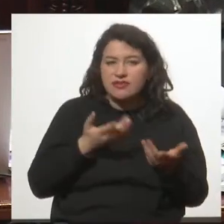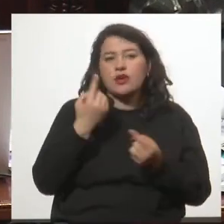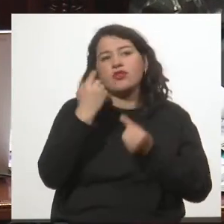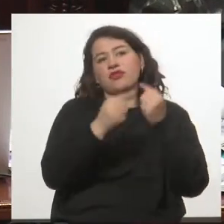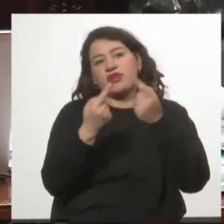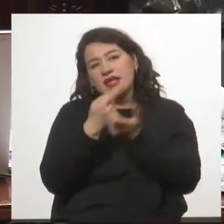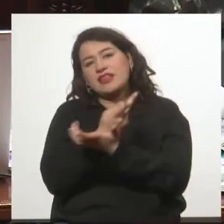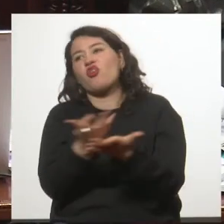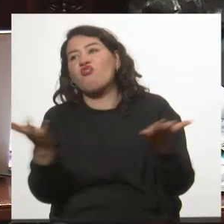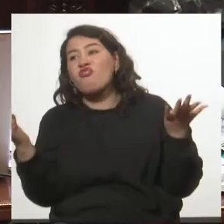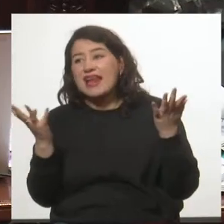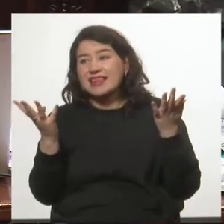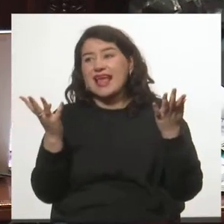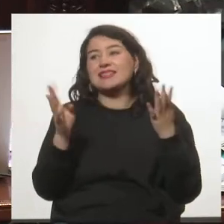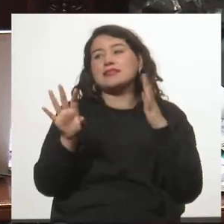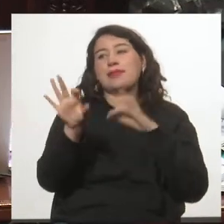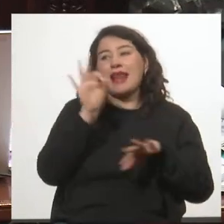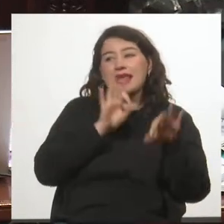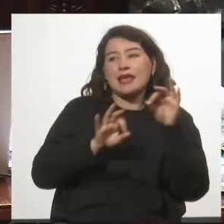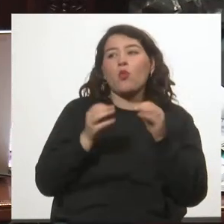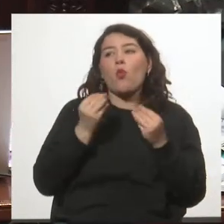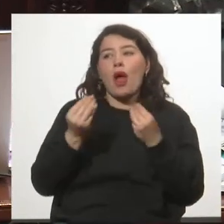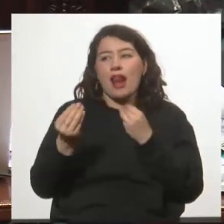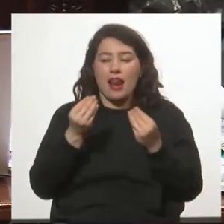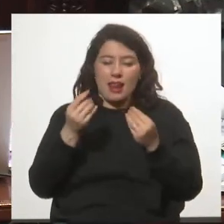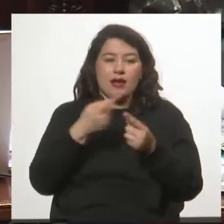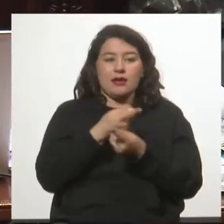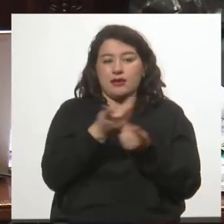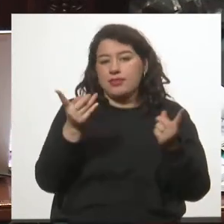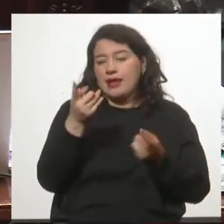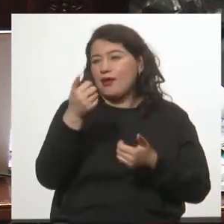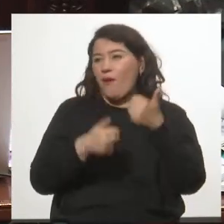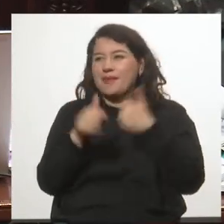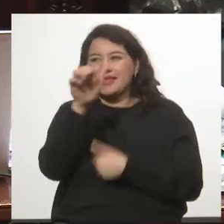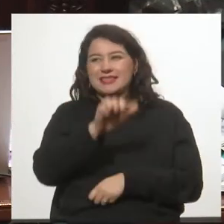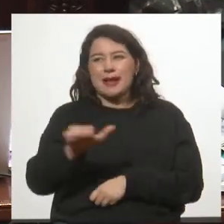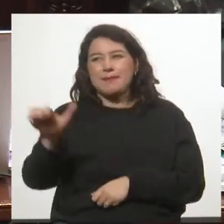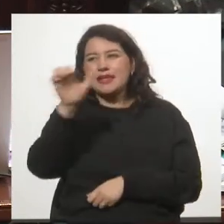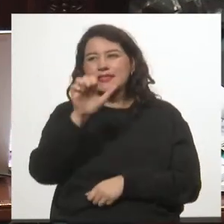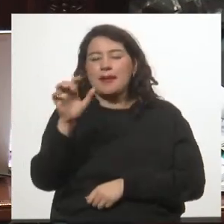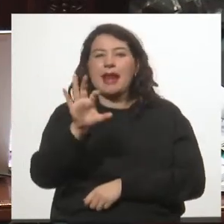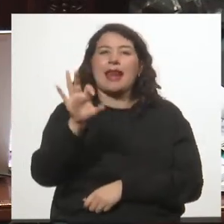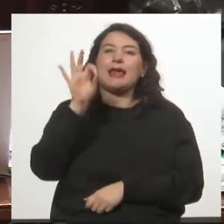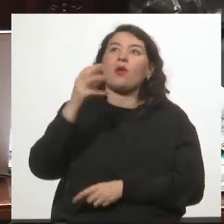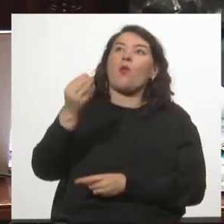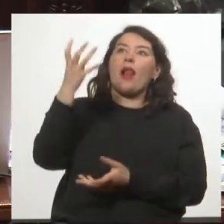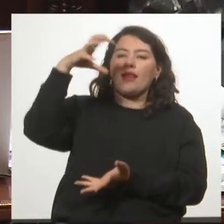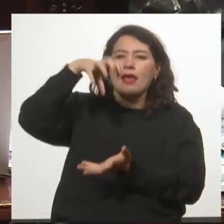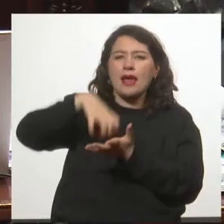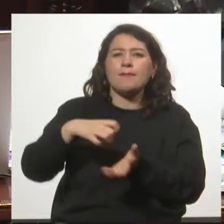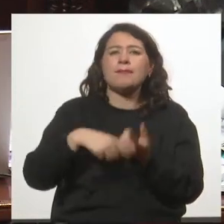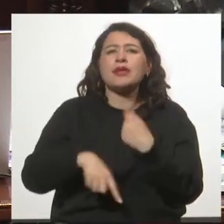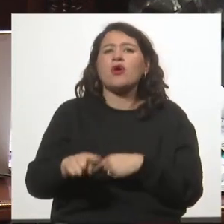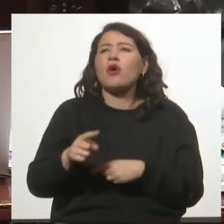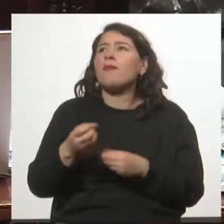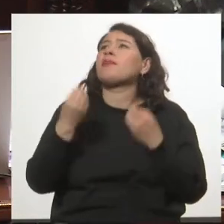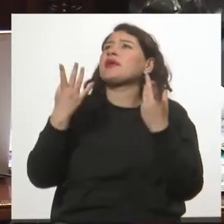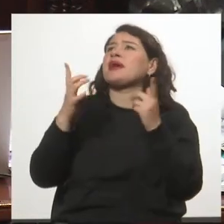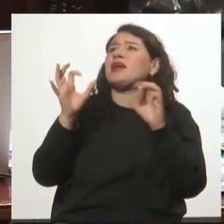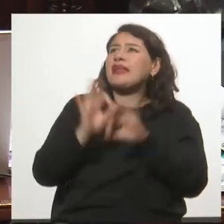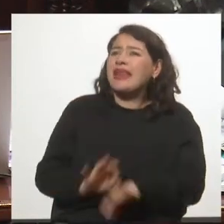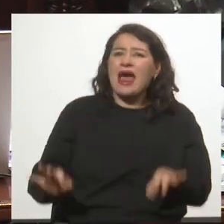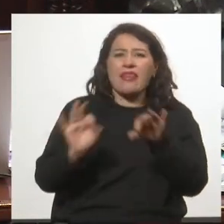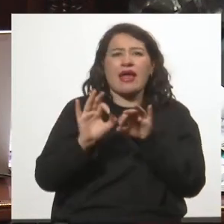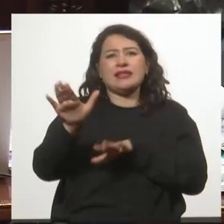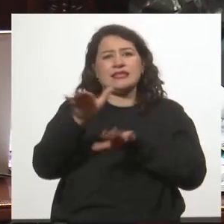competitivas en el marco de ese establecimiento pero porque no se fue la licitación pública